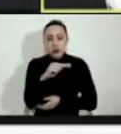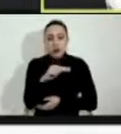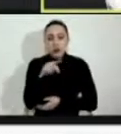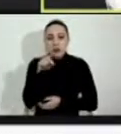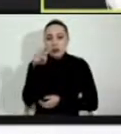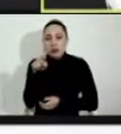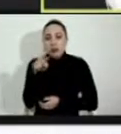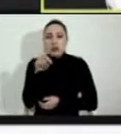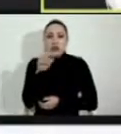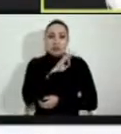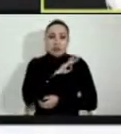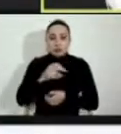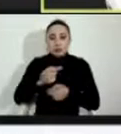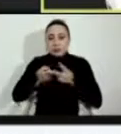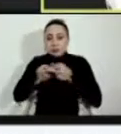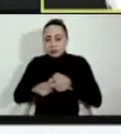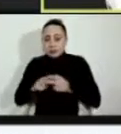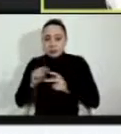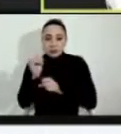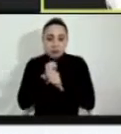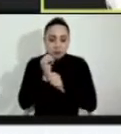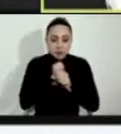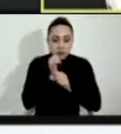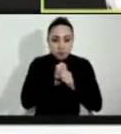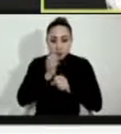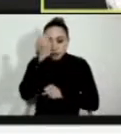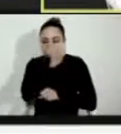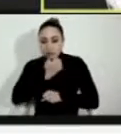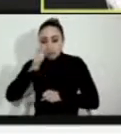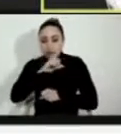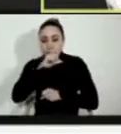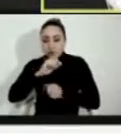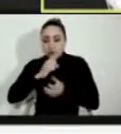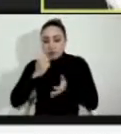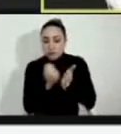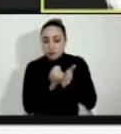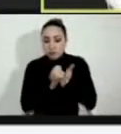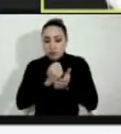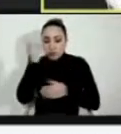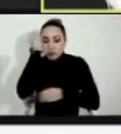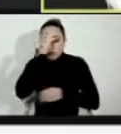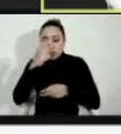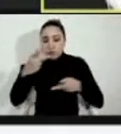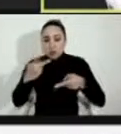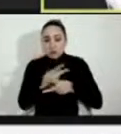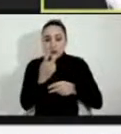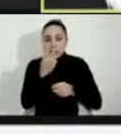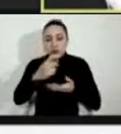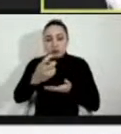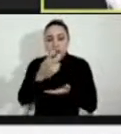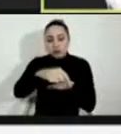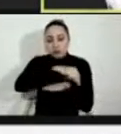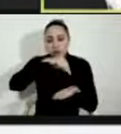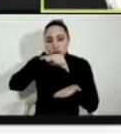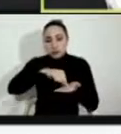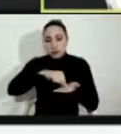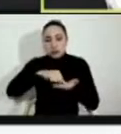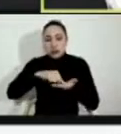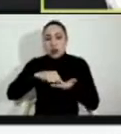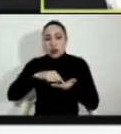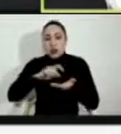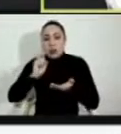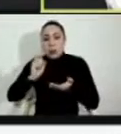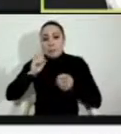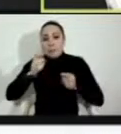realice una inspección técnica y emita opinión de riesgo en materia de protección civil de áreas comunes y escaleras del